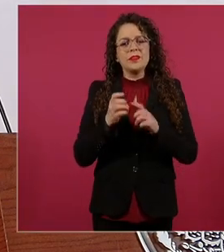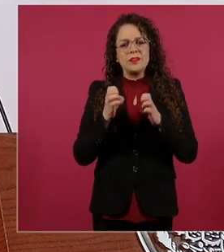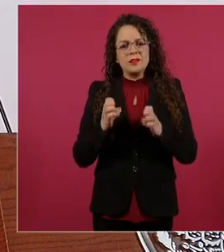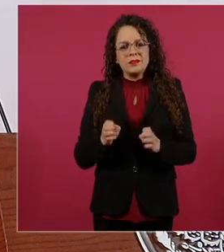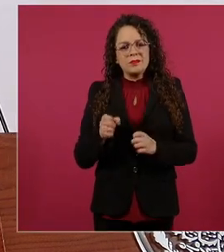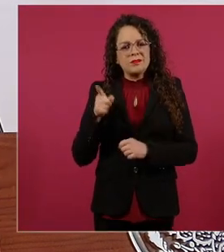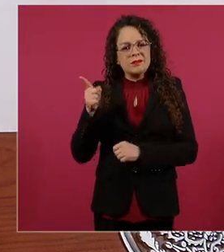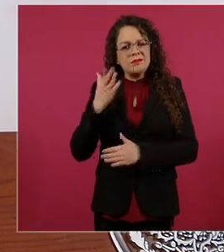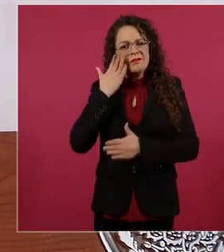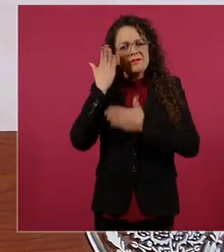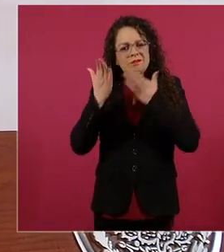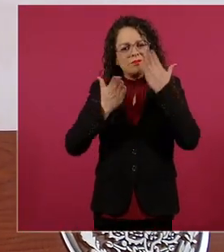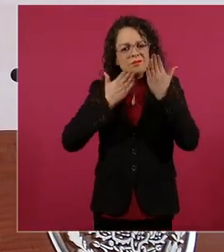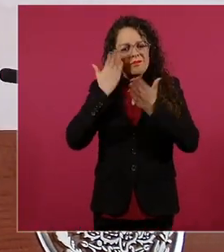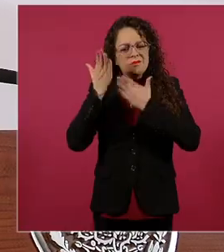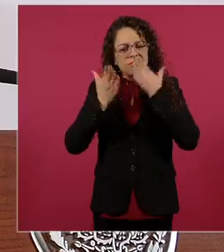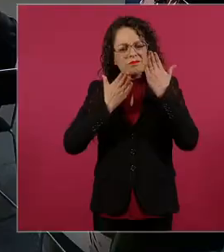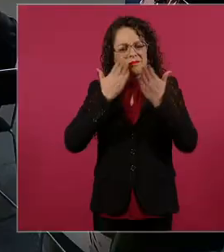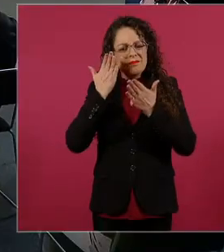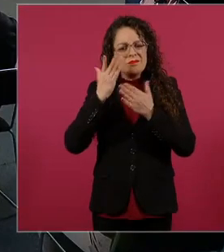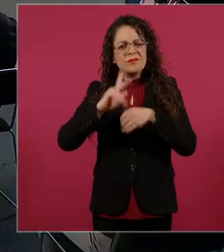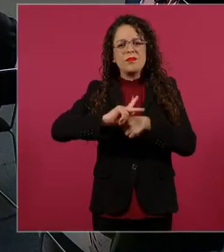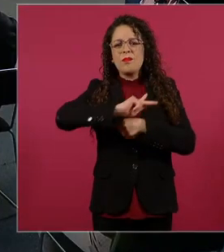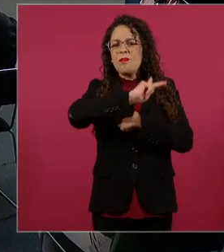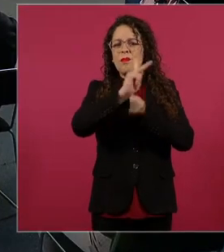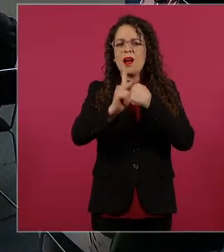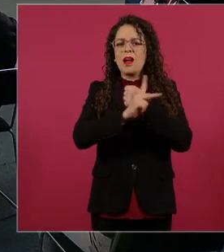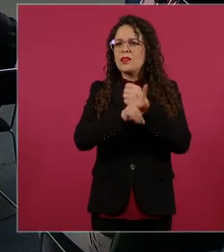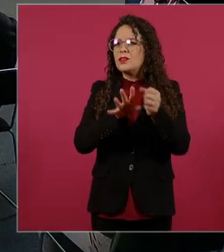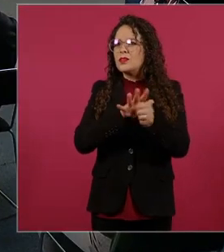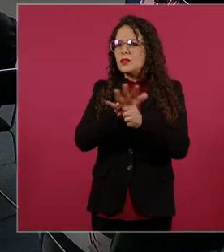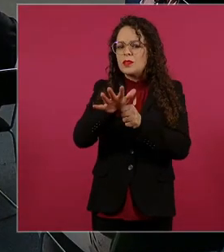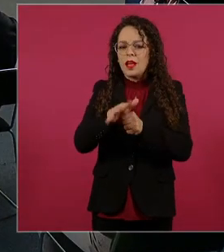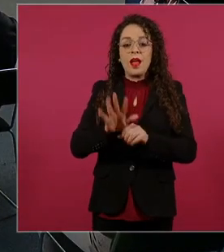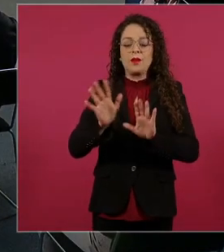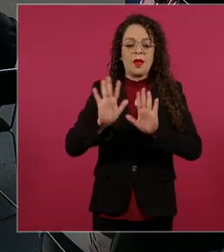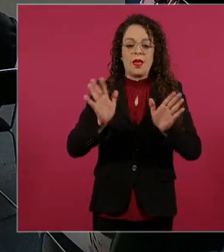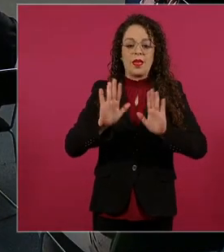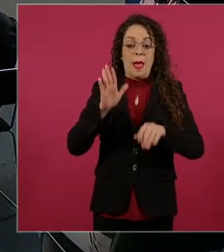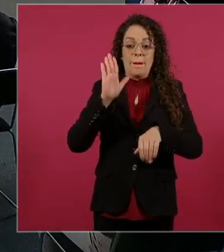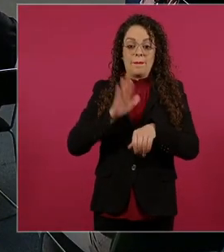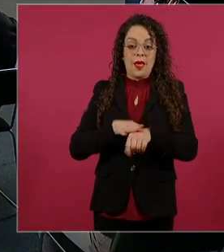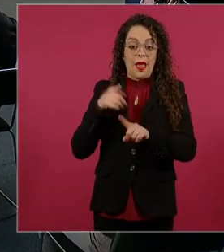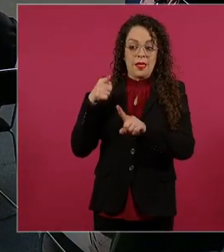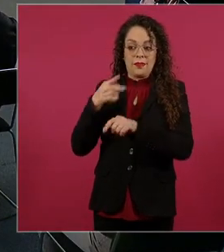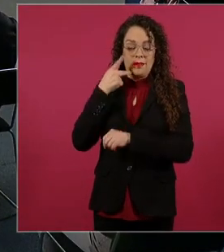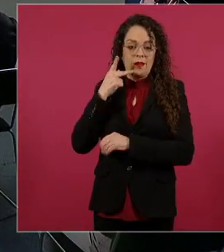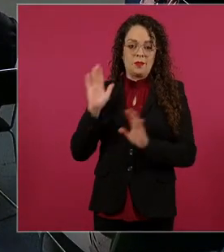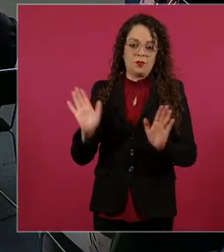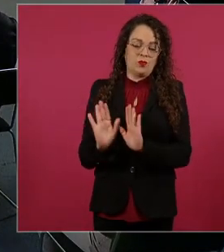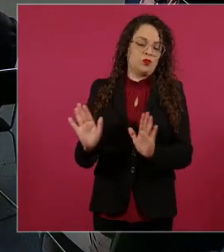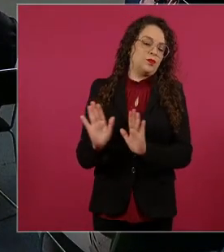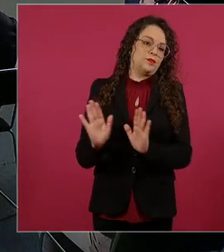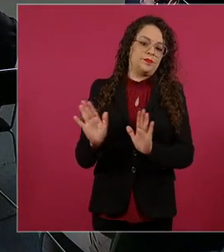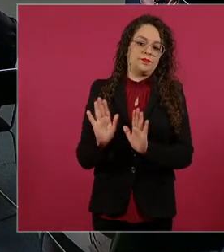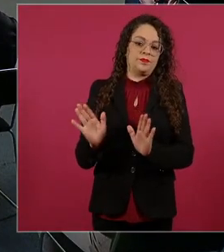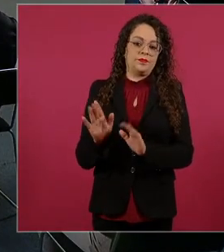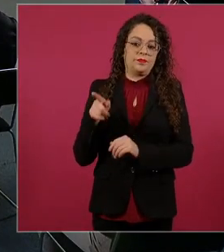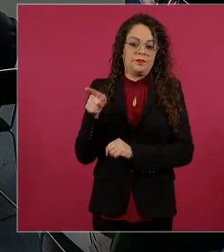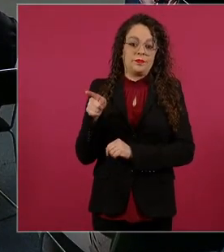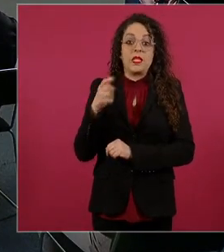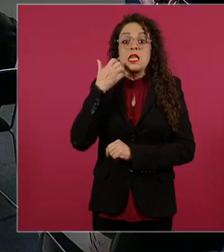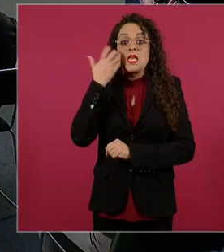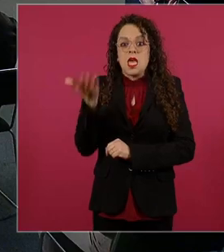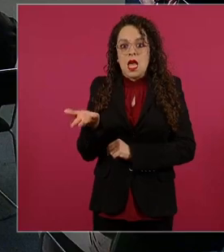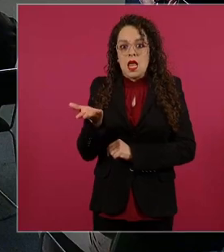estudiando en algún país bueno ya no hablemos más de ella porque no yo no no sabemos si ella